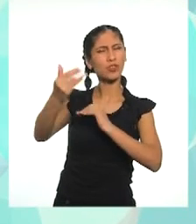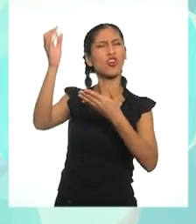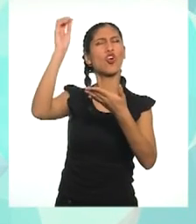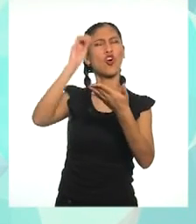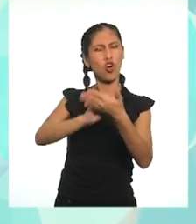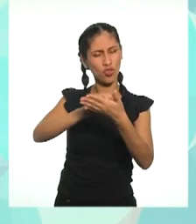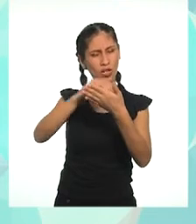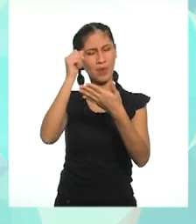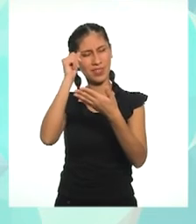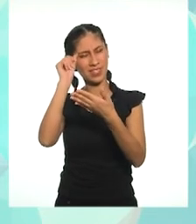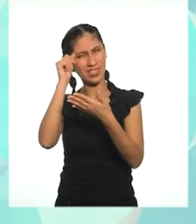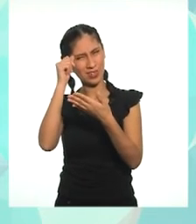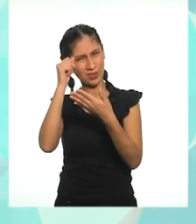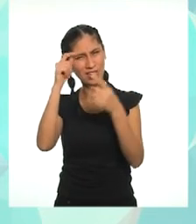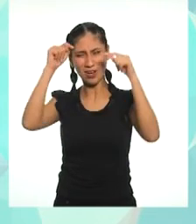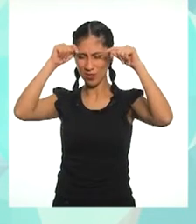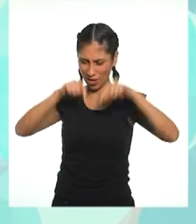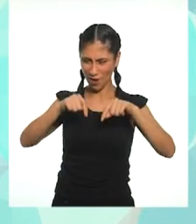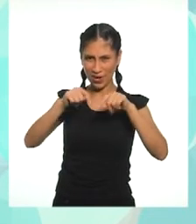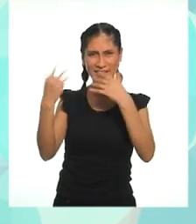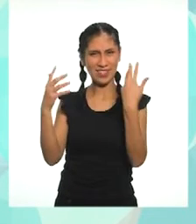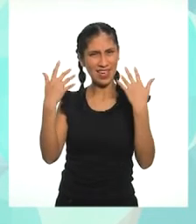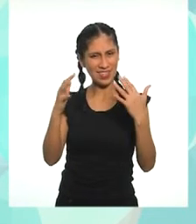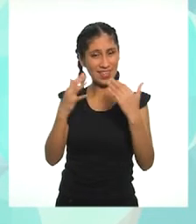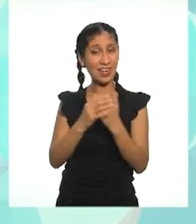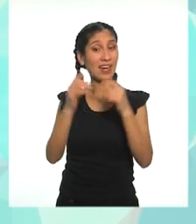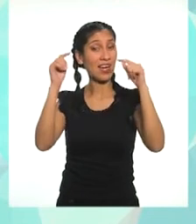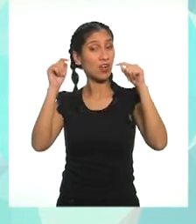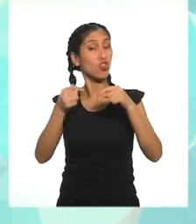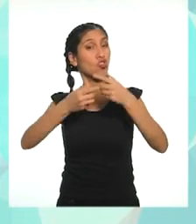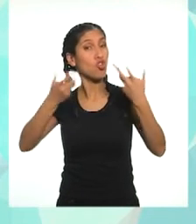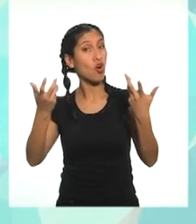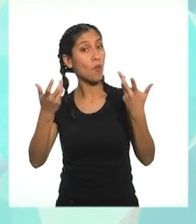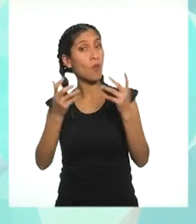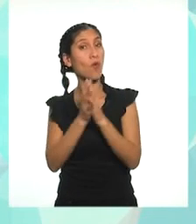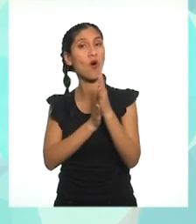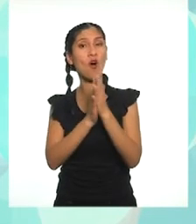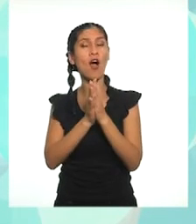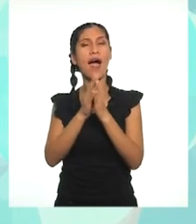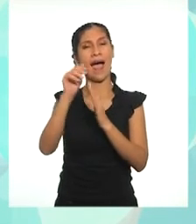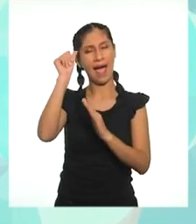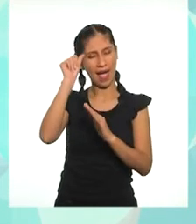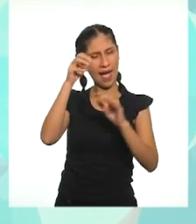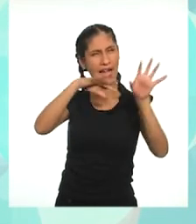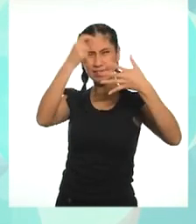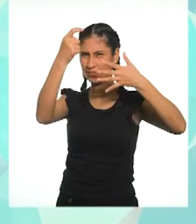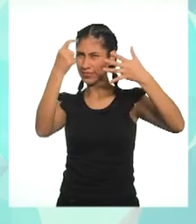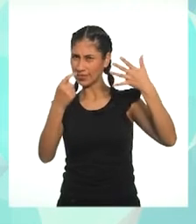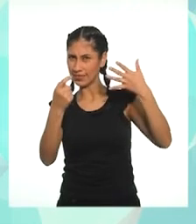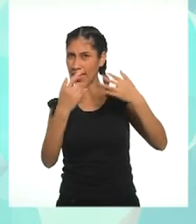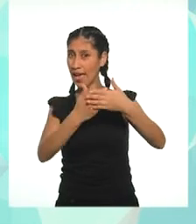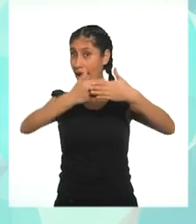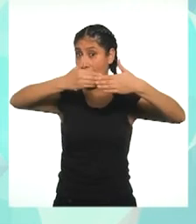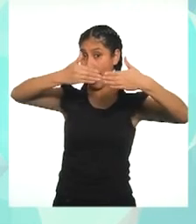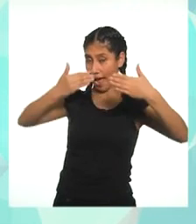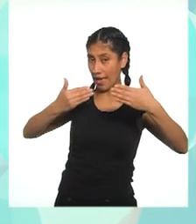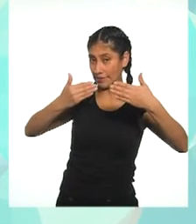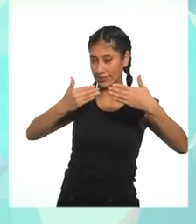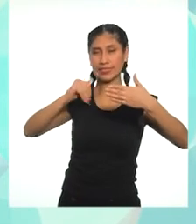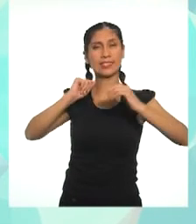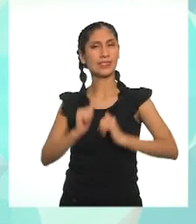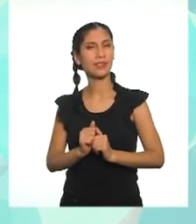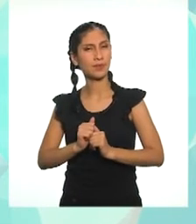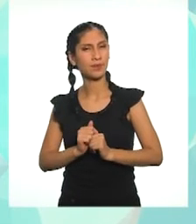al momento presente de la narración, actuando como recurso de anticipación más allá de los límites del relato.